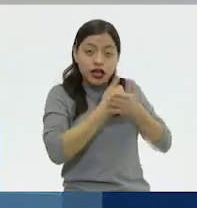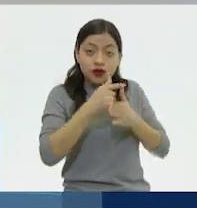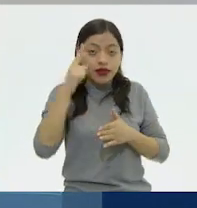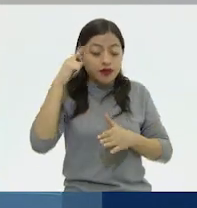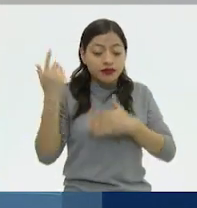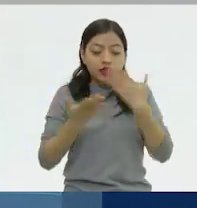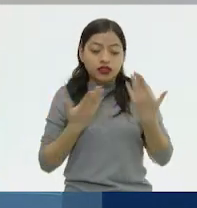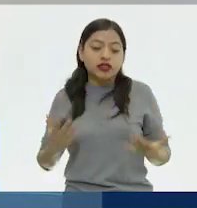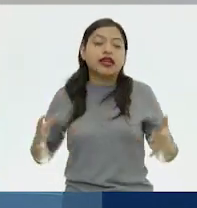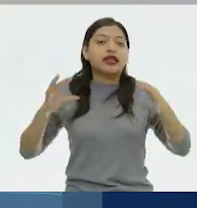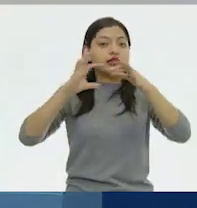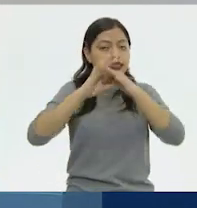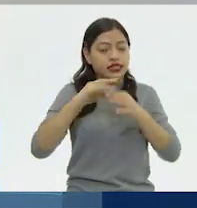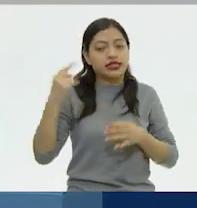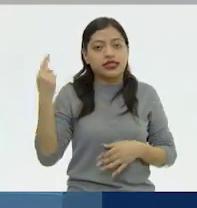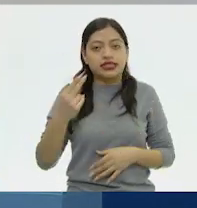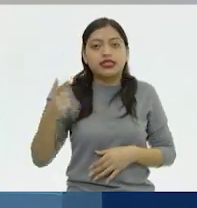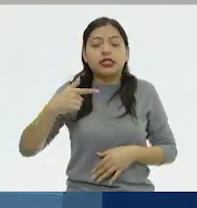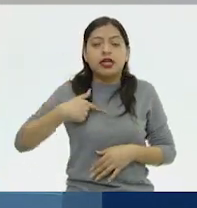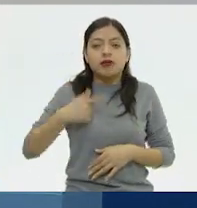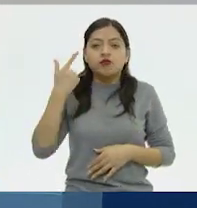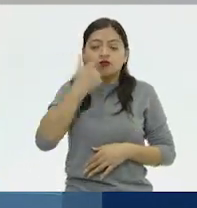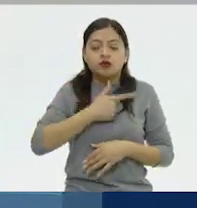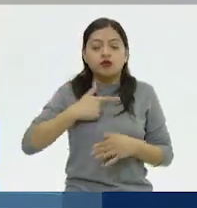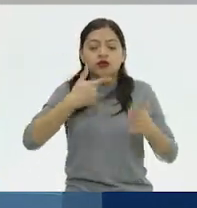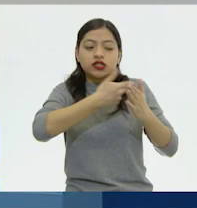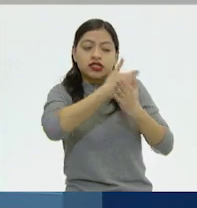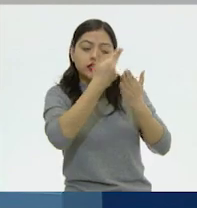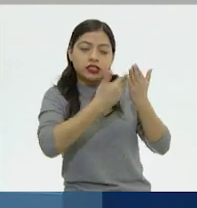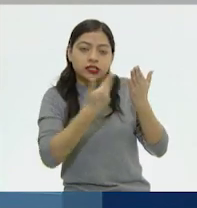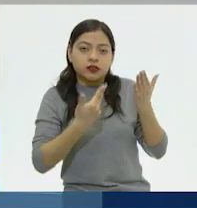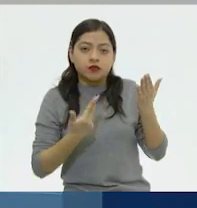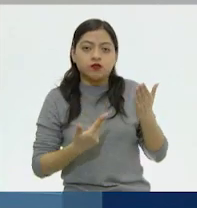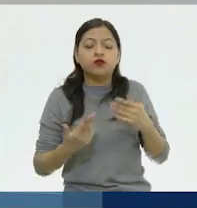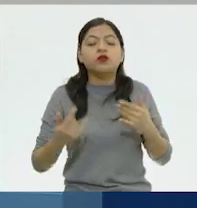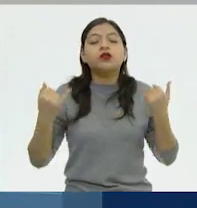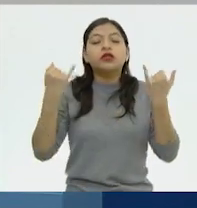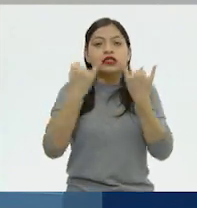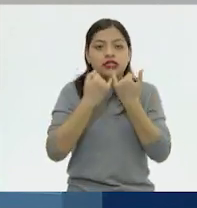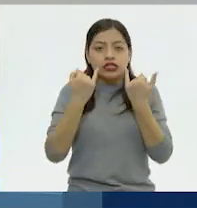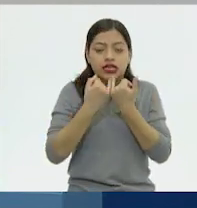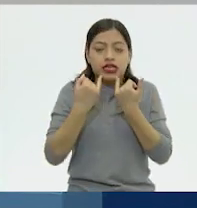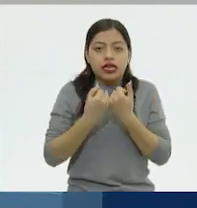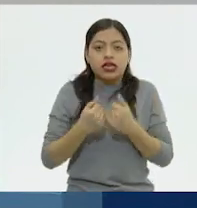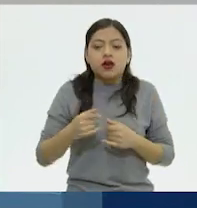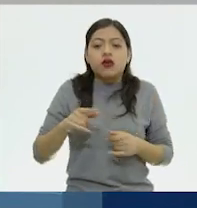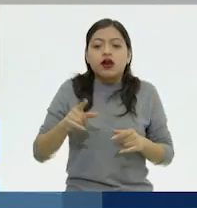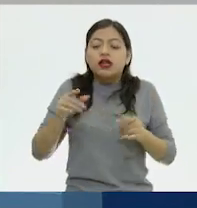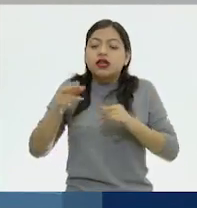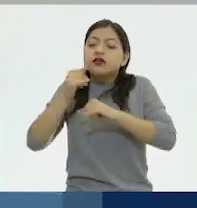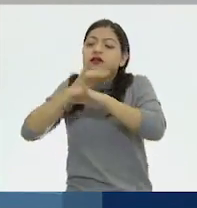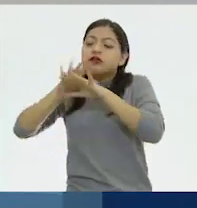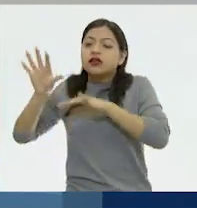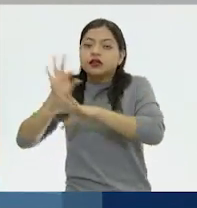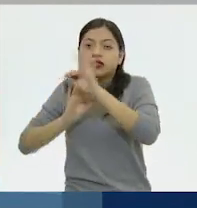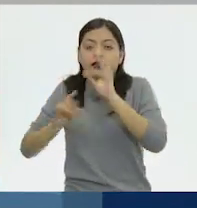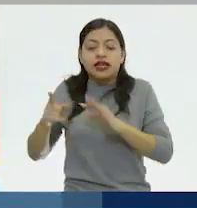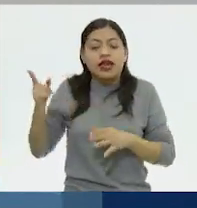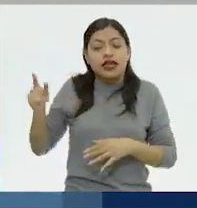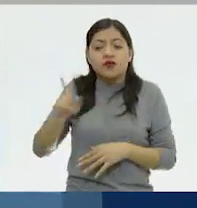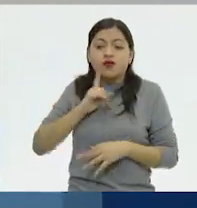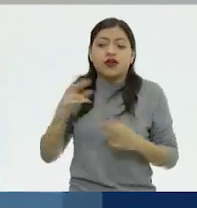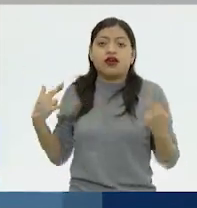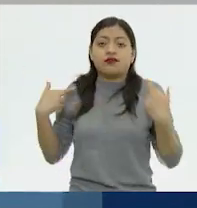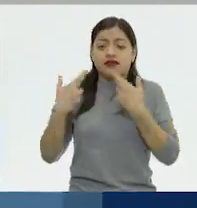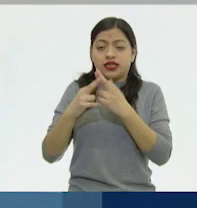encanta hacer resúmenes y mapas mentales. Y de hecho, la maestra Gaby, cuando se prepara para dar aquí las